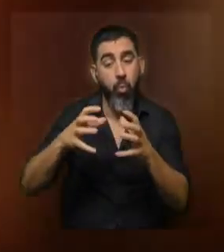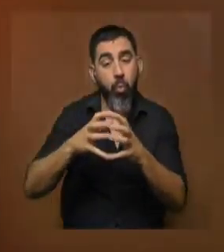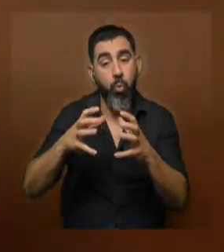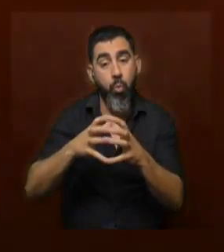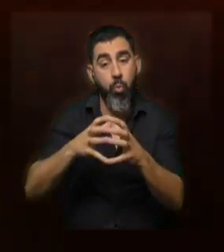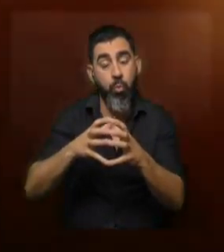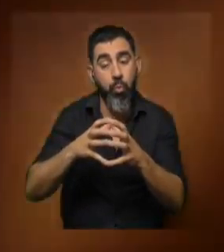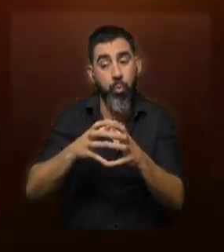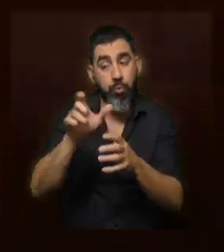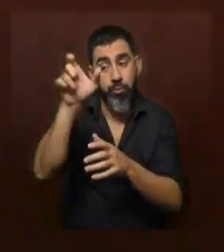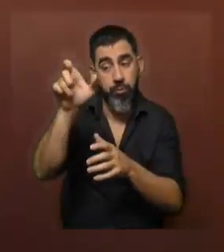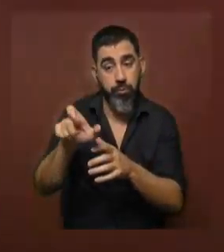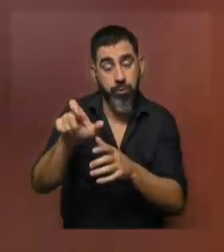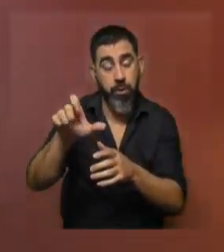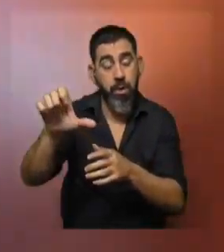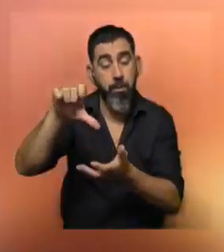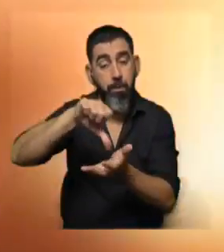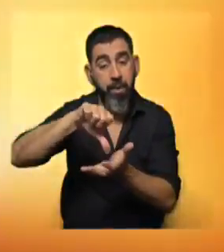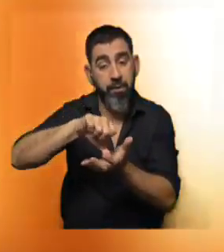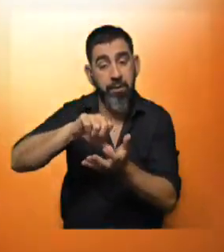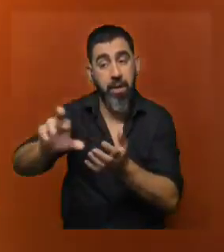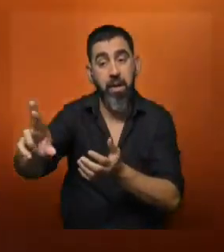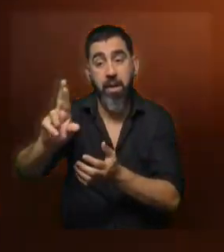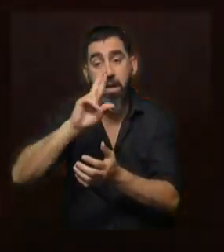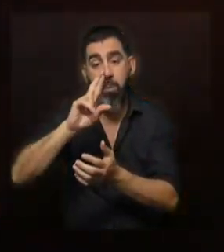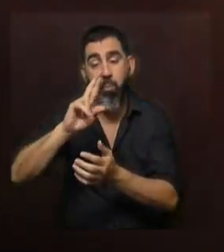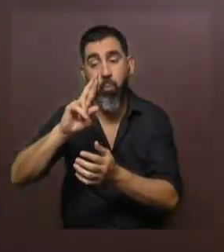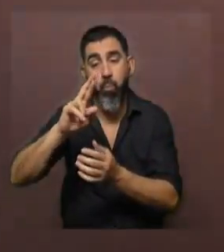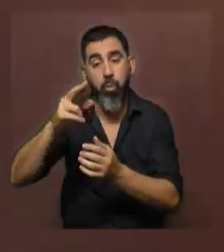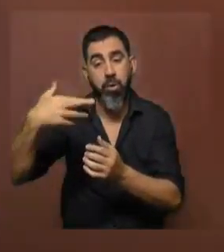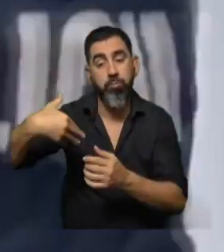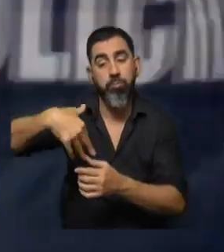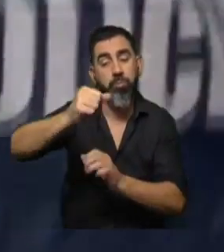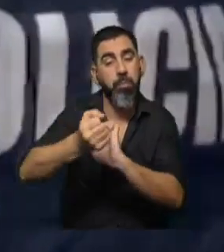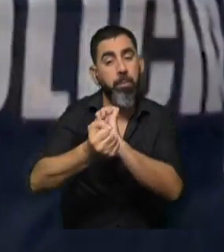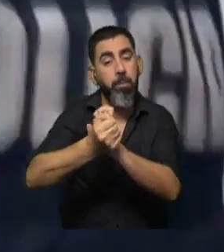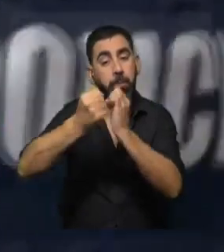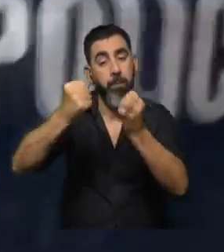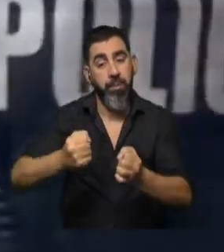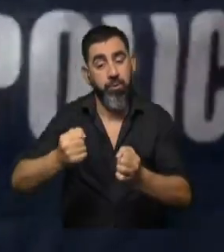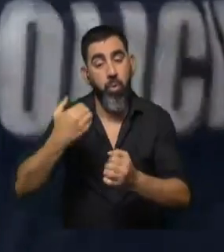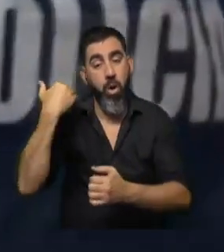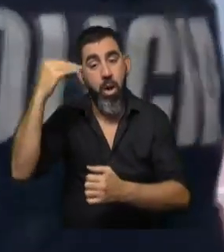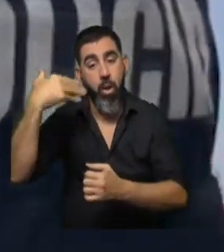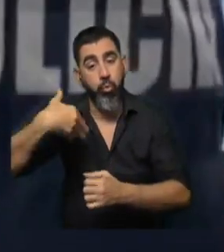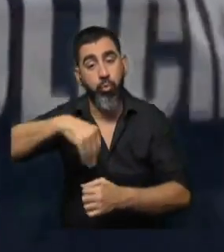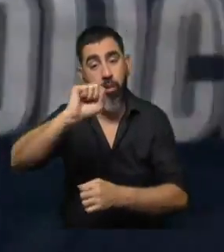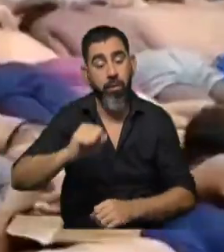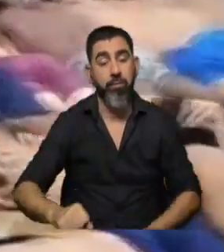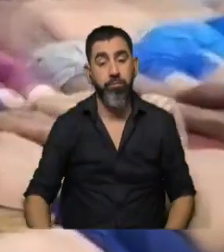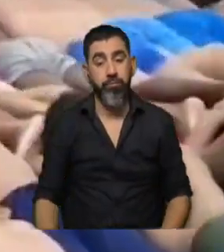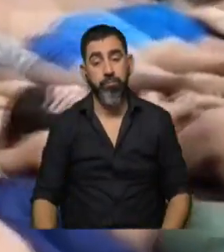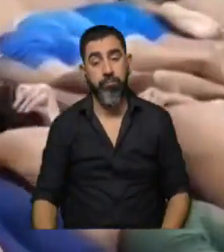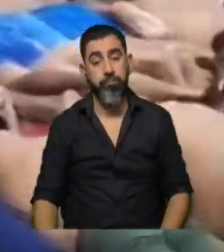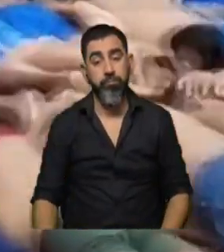de las bandas criminales que operan en el país en respuesta a una serie de traslados de presos dispuestos por las autoridades ecuatorianas